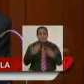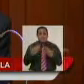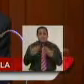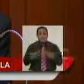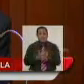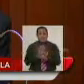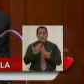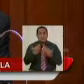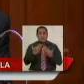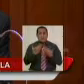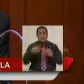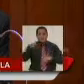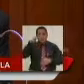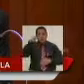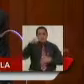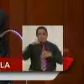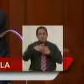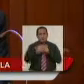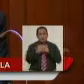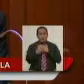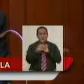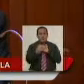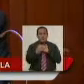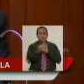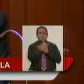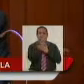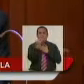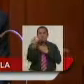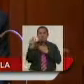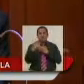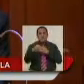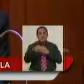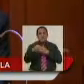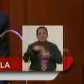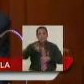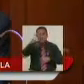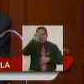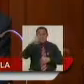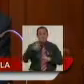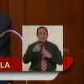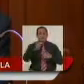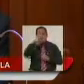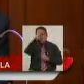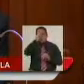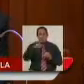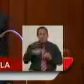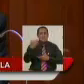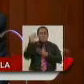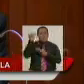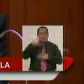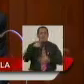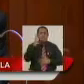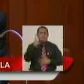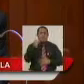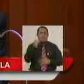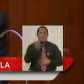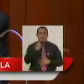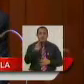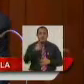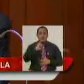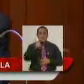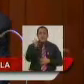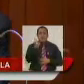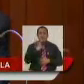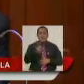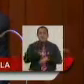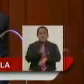policial será replicado en otras regiones del país. Para empezar, Tumbes, Piura, Chiclayo, Trujillo, Ica,